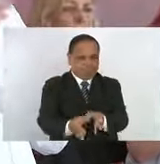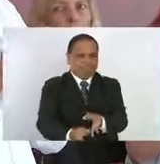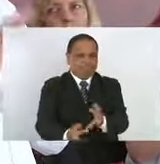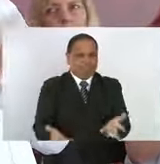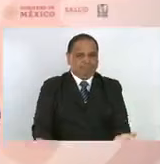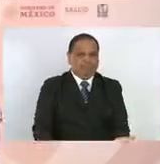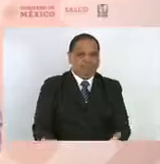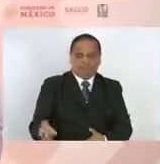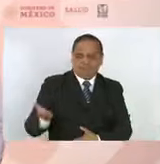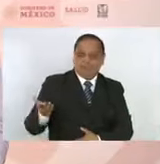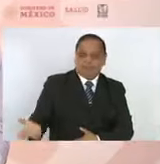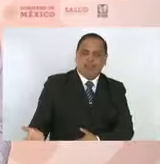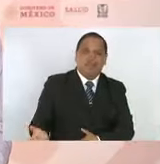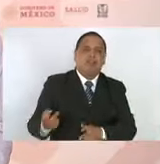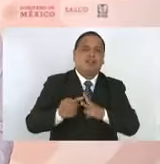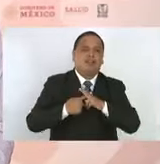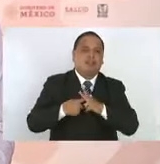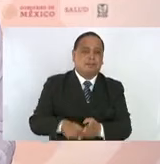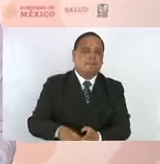Un visionario,